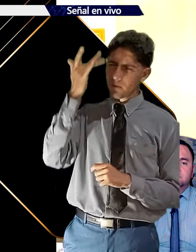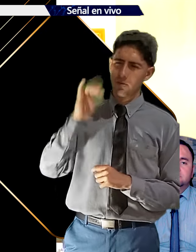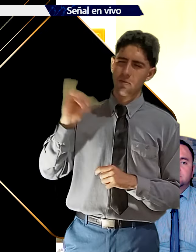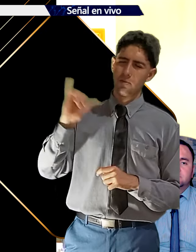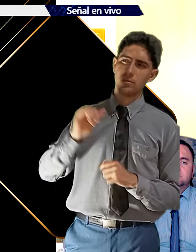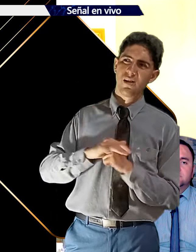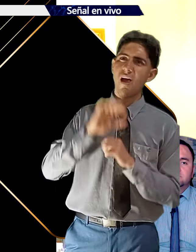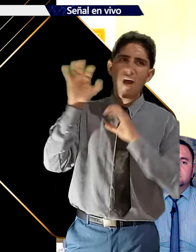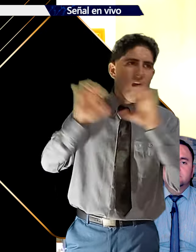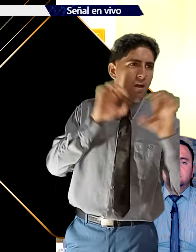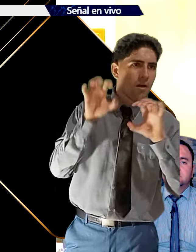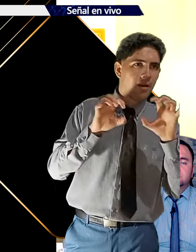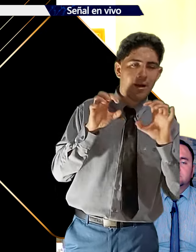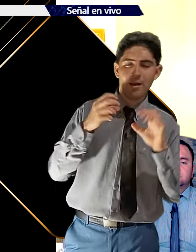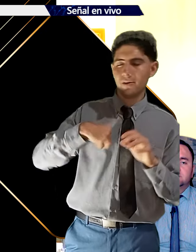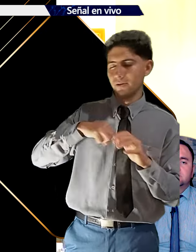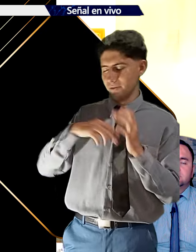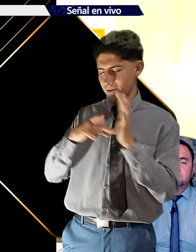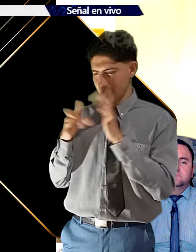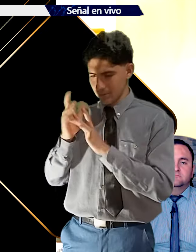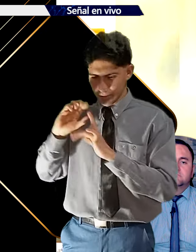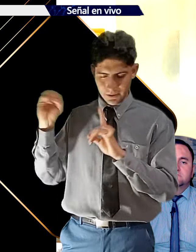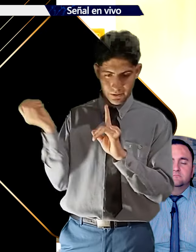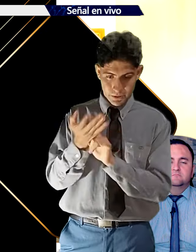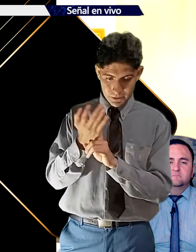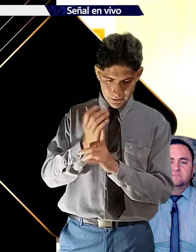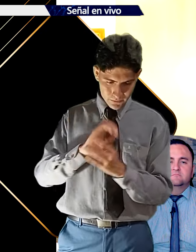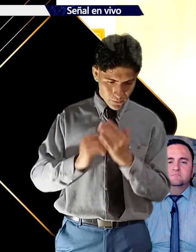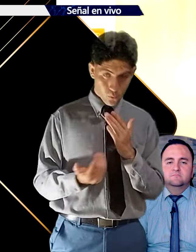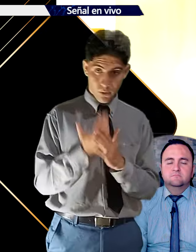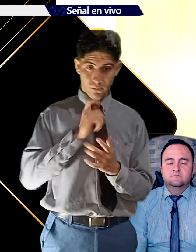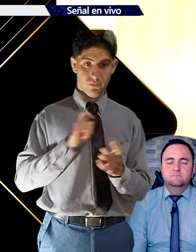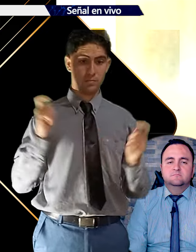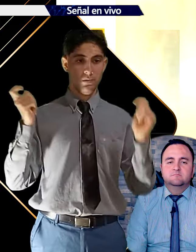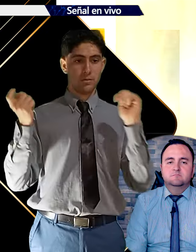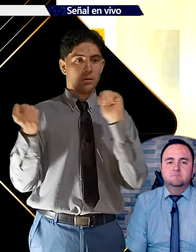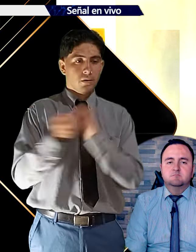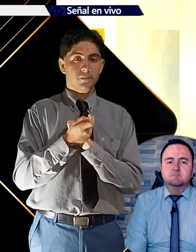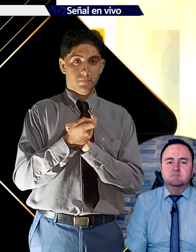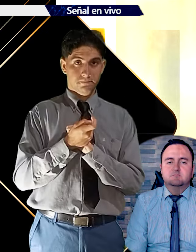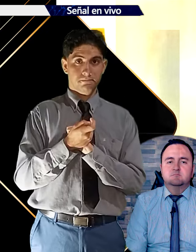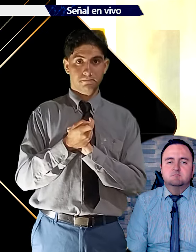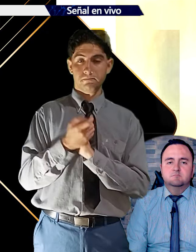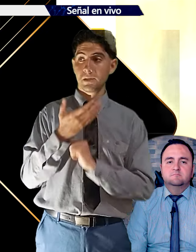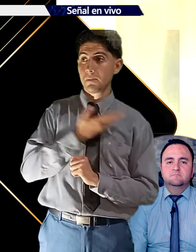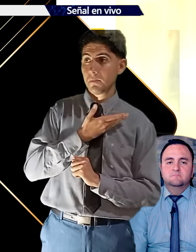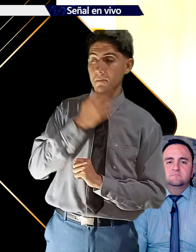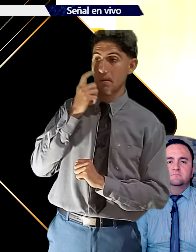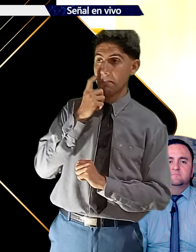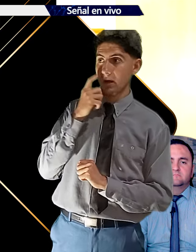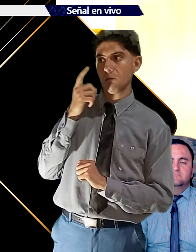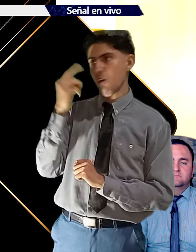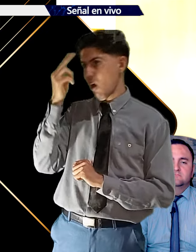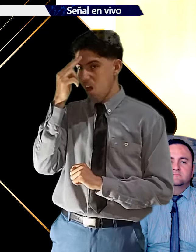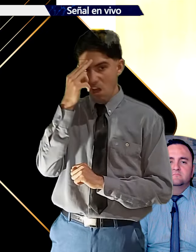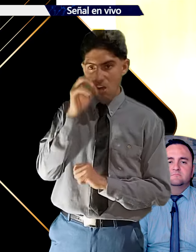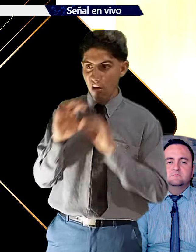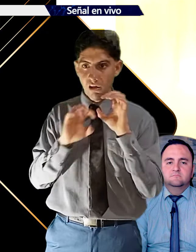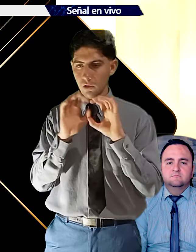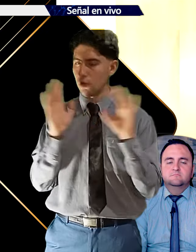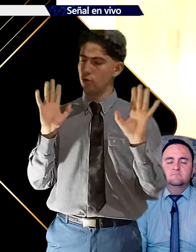que mi papá era así, mi mamá era así, pero yo no voy a seguir siendo así, porque el que está en Cristo, nueva criatura es, las cosas viejas